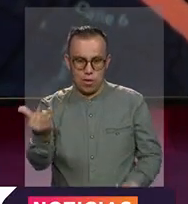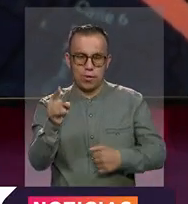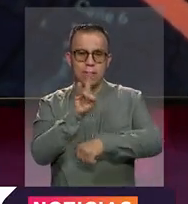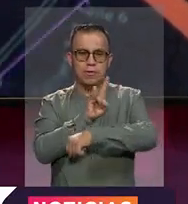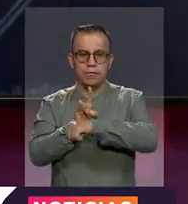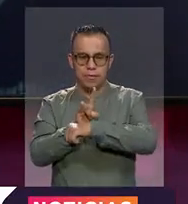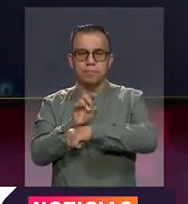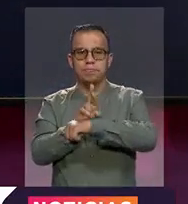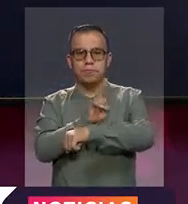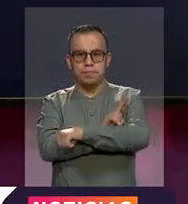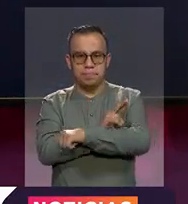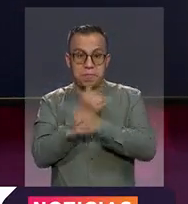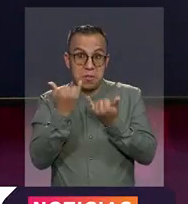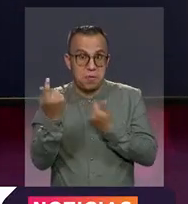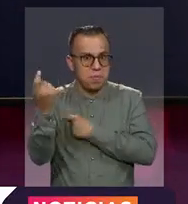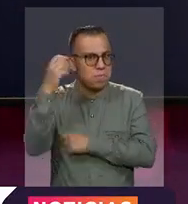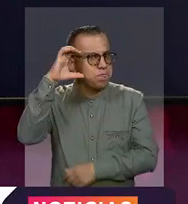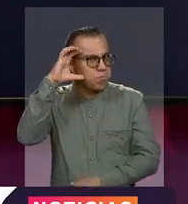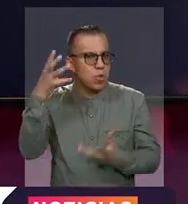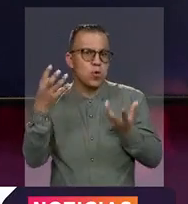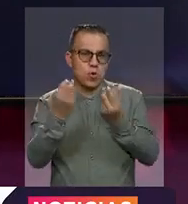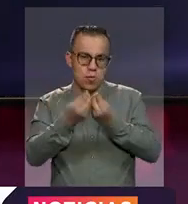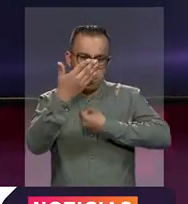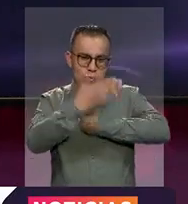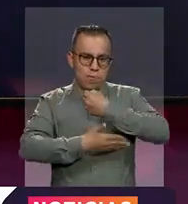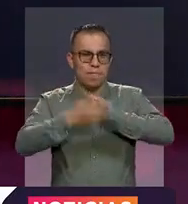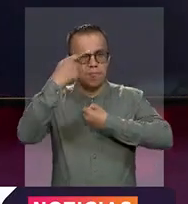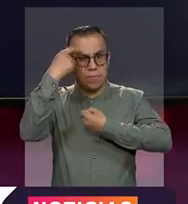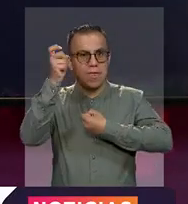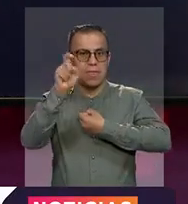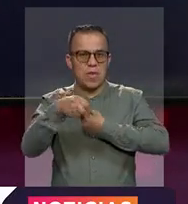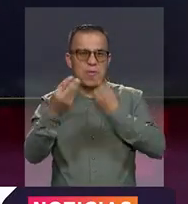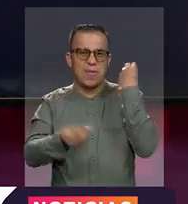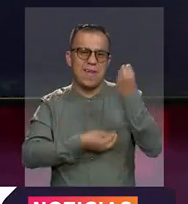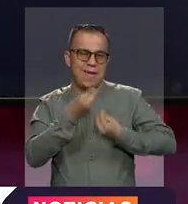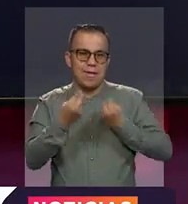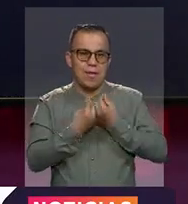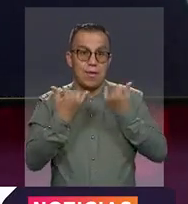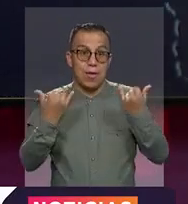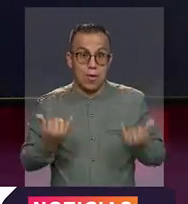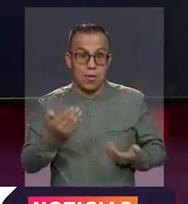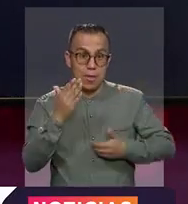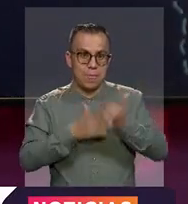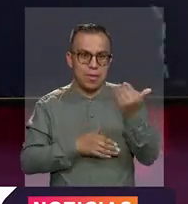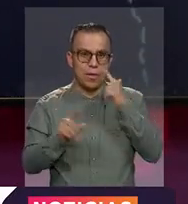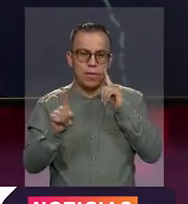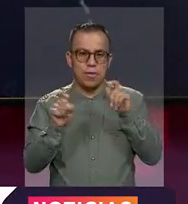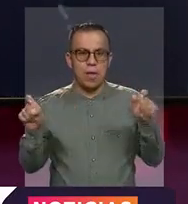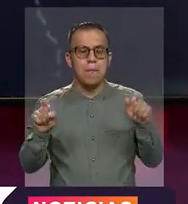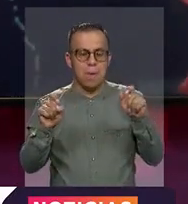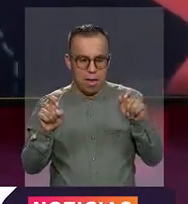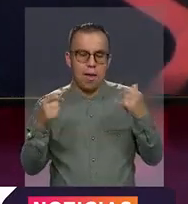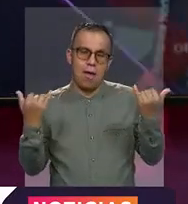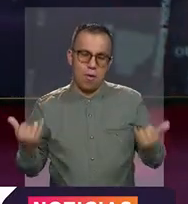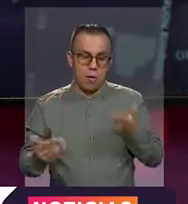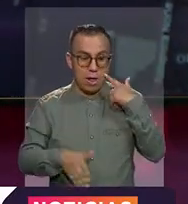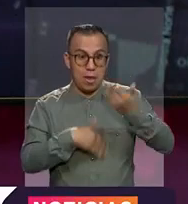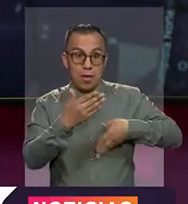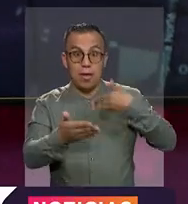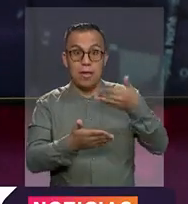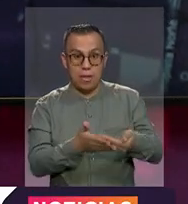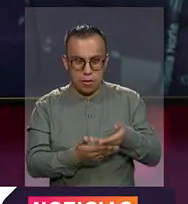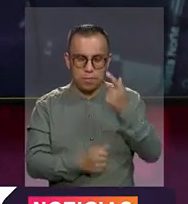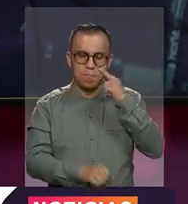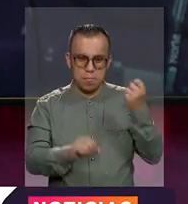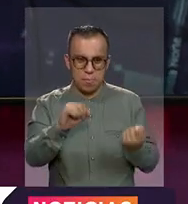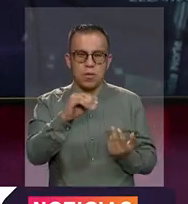Rafael Uribe, en las últimas horas. Integrantes del ESMAD tuvieron que intervenir luego de que empezaran los actos de vandalismo que se extendieron hasta